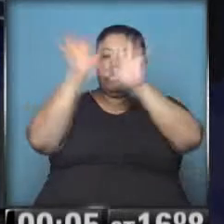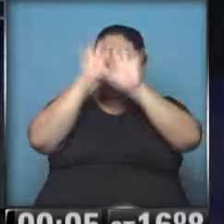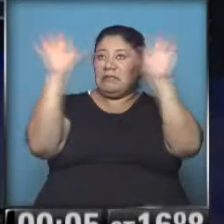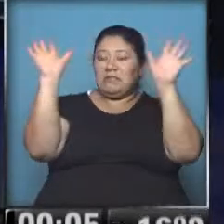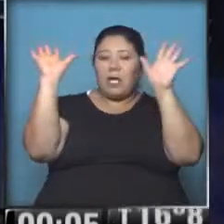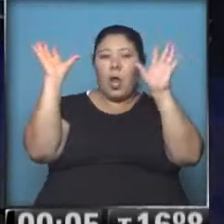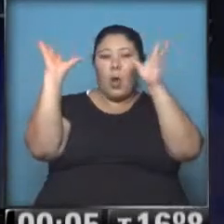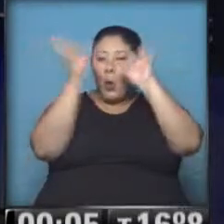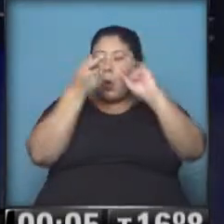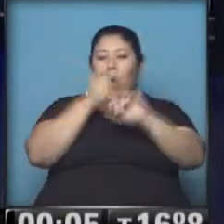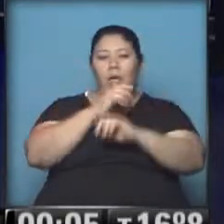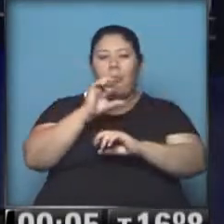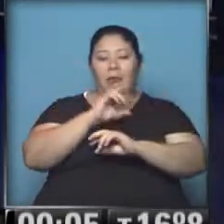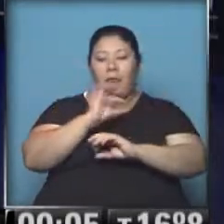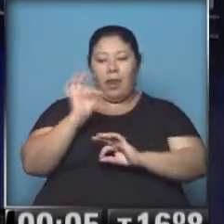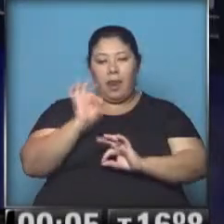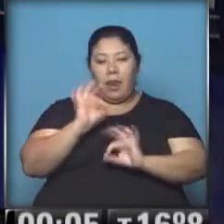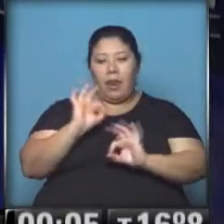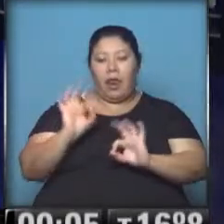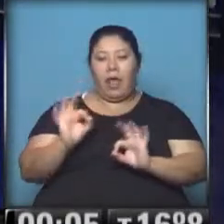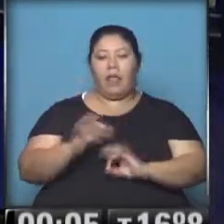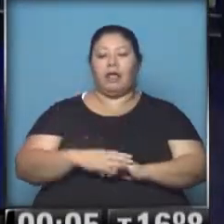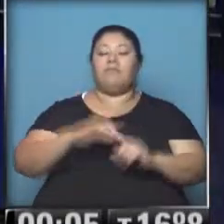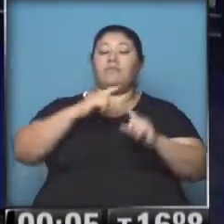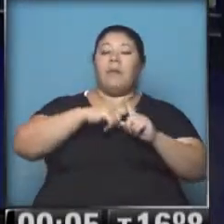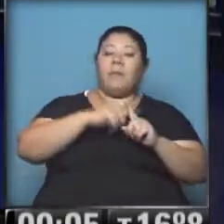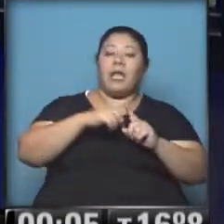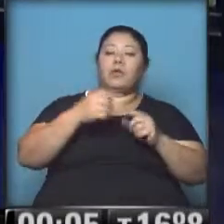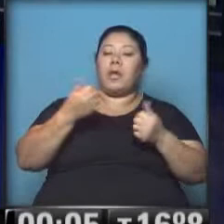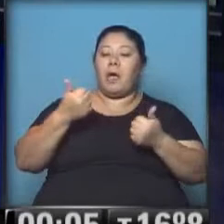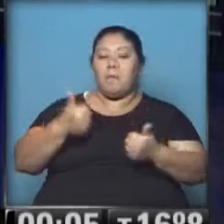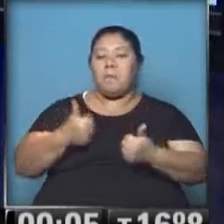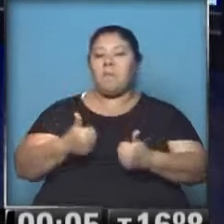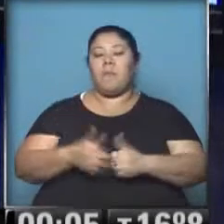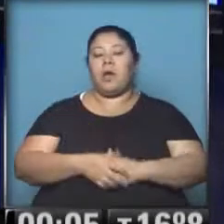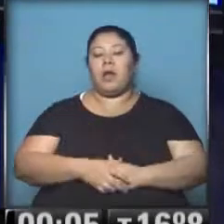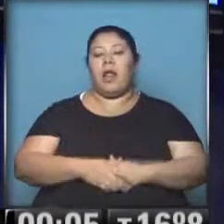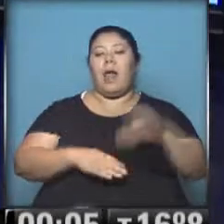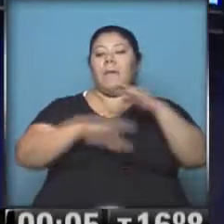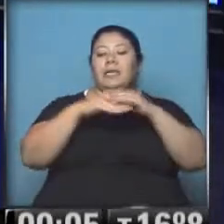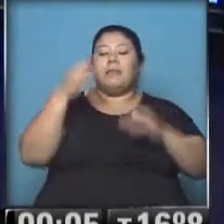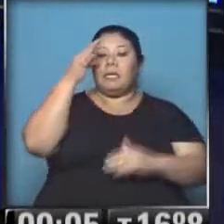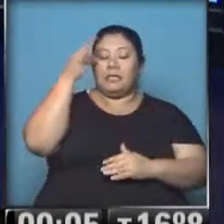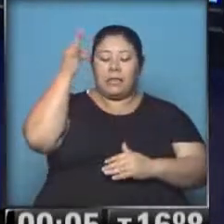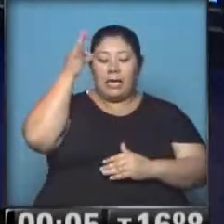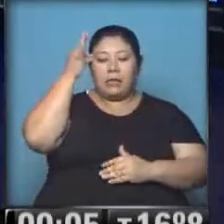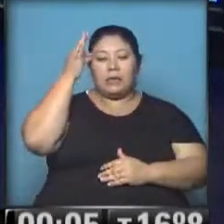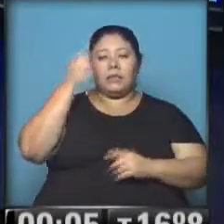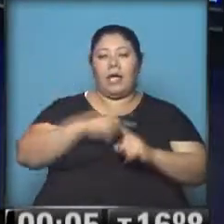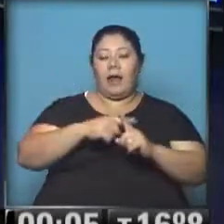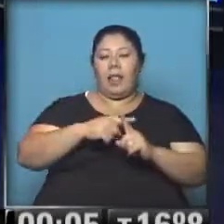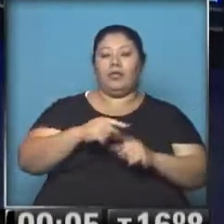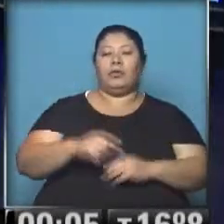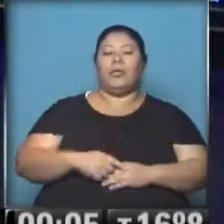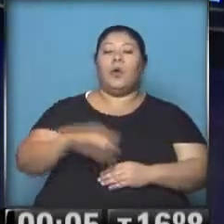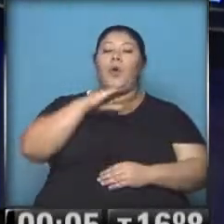nubosidad, temperaturas muy agradables realmente, ni siquiera demasiado calurosas, las máximas en 30 grados. El noroeste del país, la provincia de Jujuy y el este